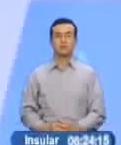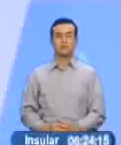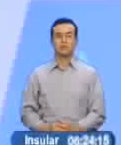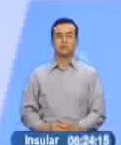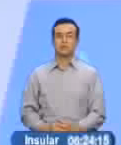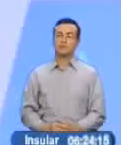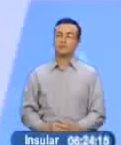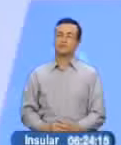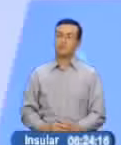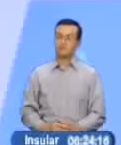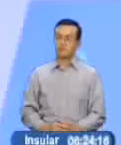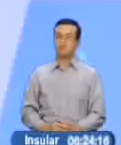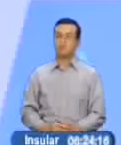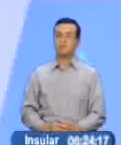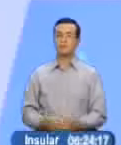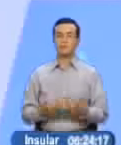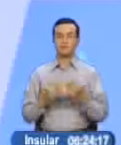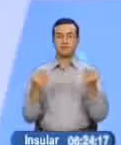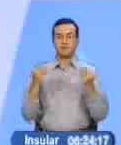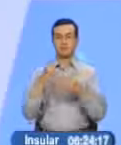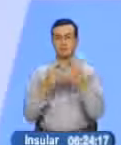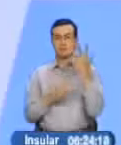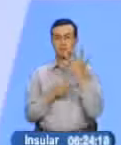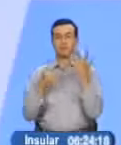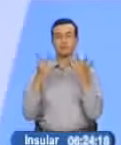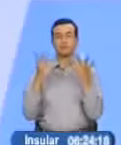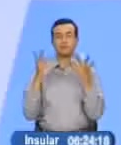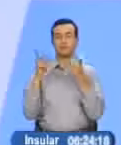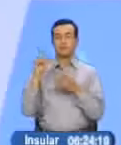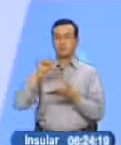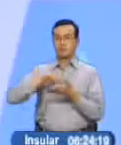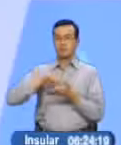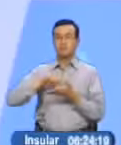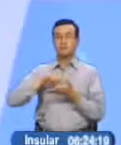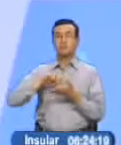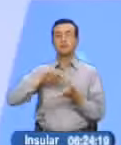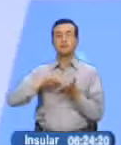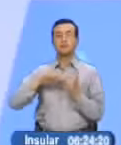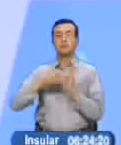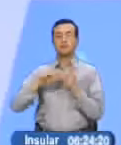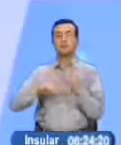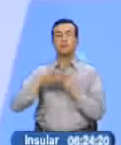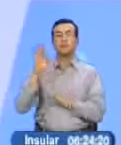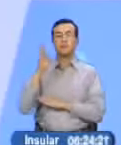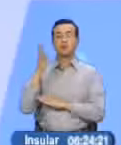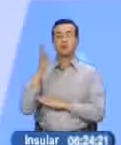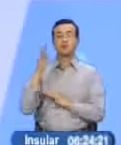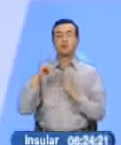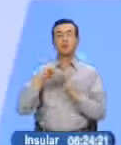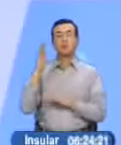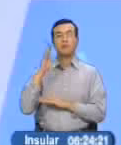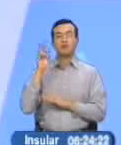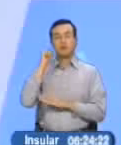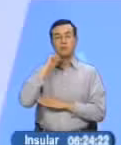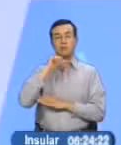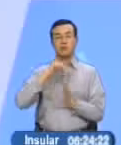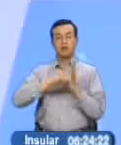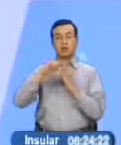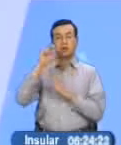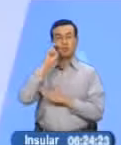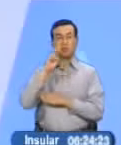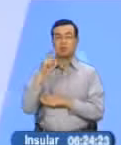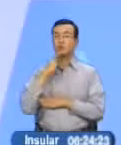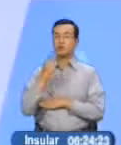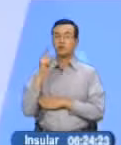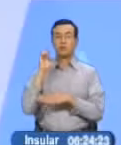Bueno, los múltiples atractivos que tiene la ciudad hacen que seamos una... El ministro de Turismo ha dicho